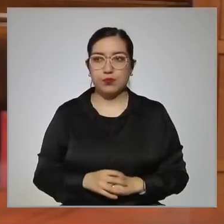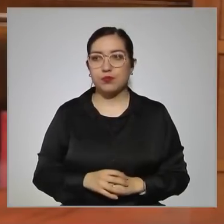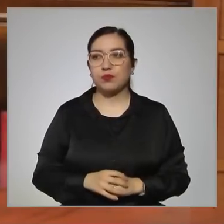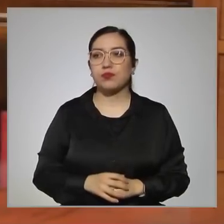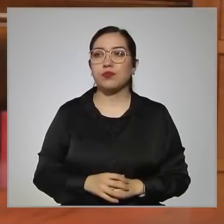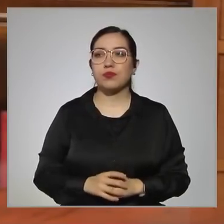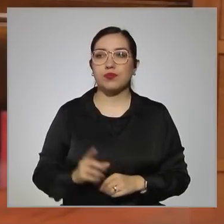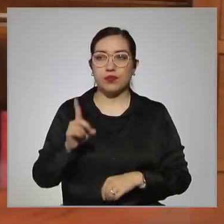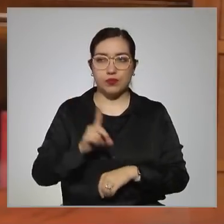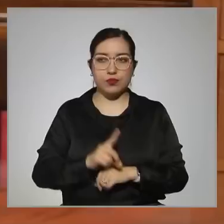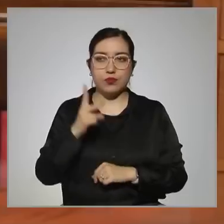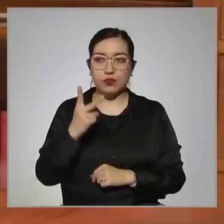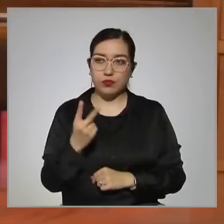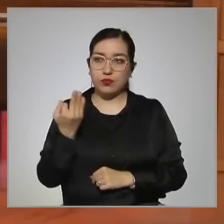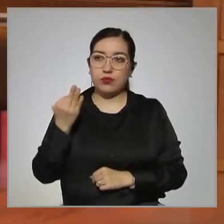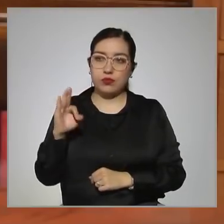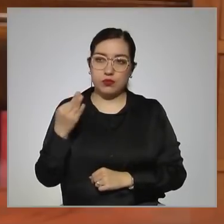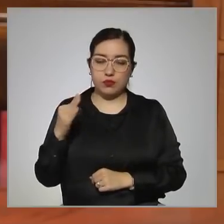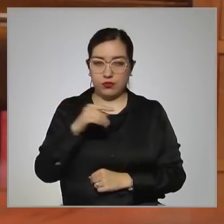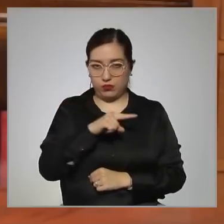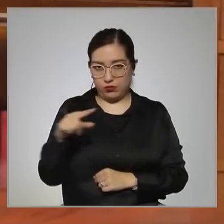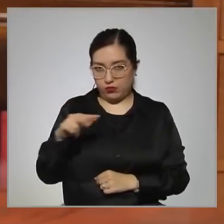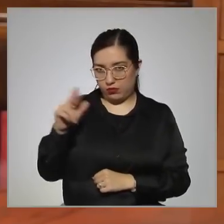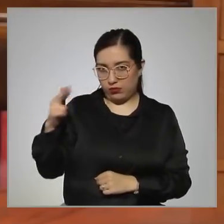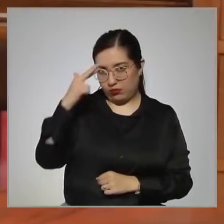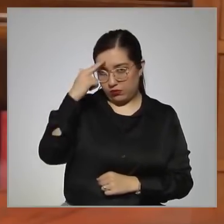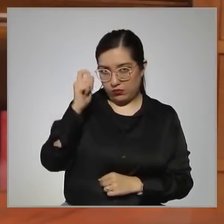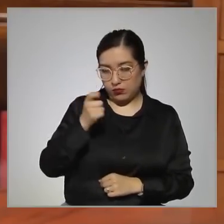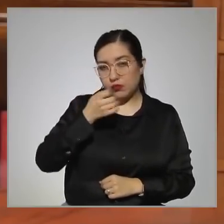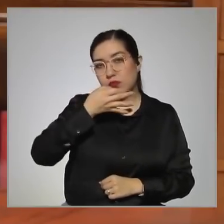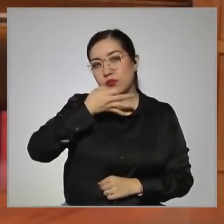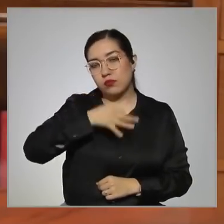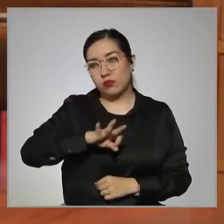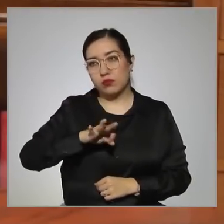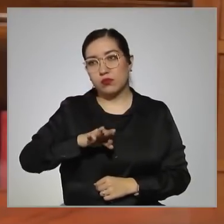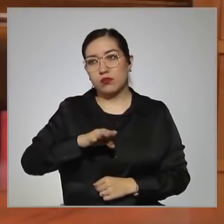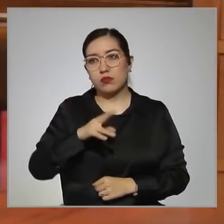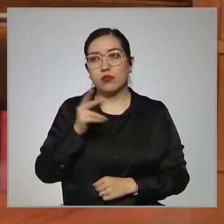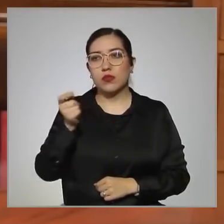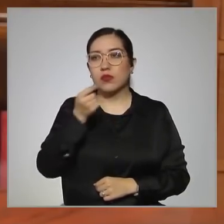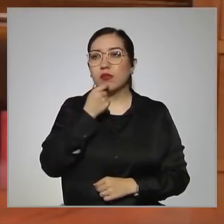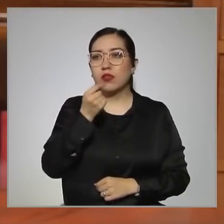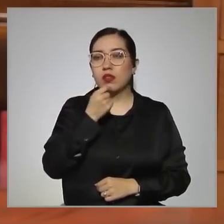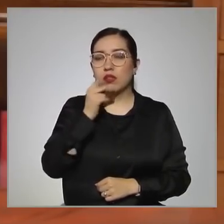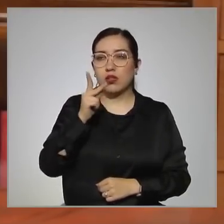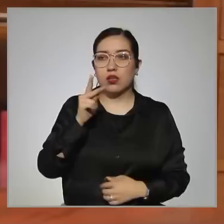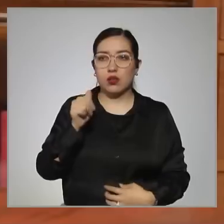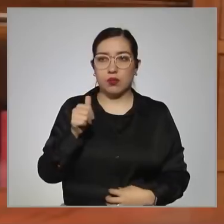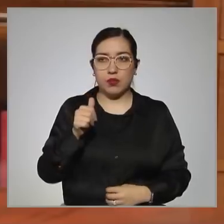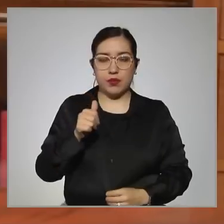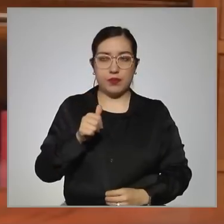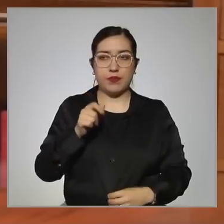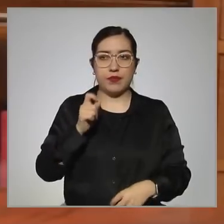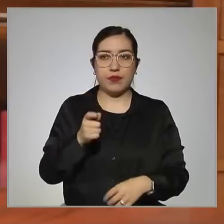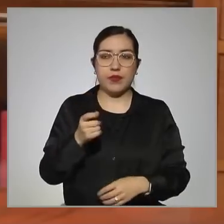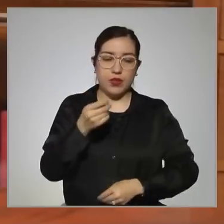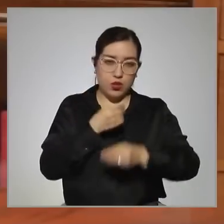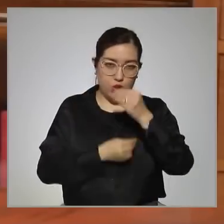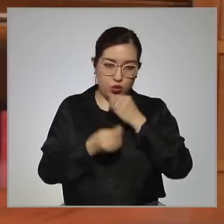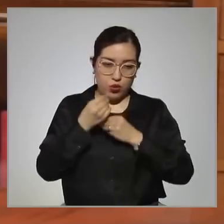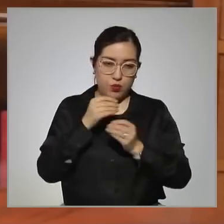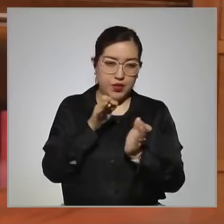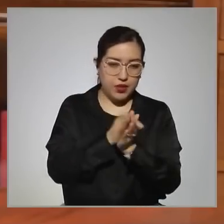de febrero, si recordamos, es esa fiesta del Niñopa, ¿no? Es la fiesta donde comemos tamalitos